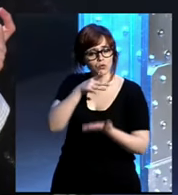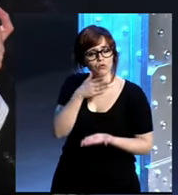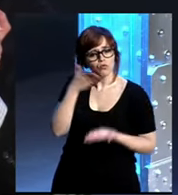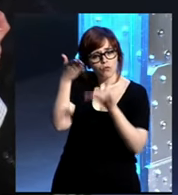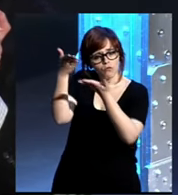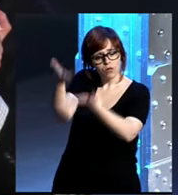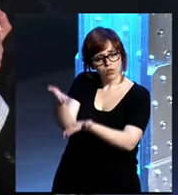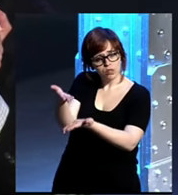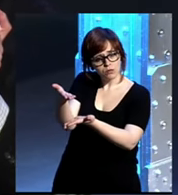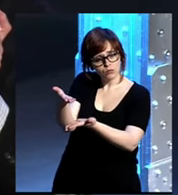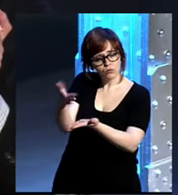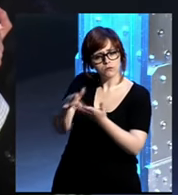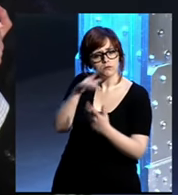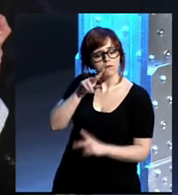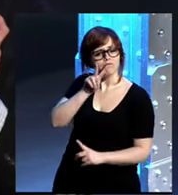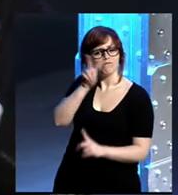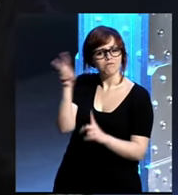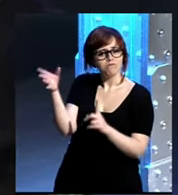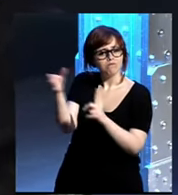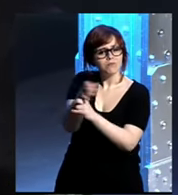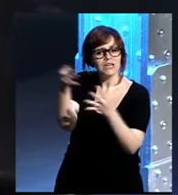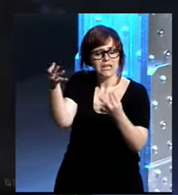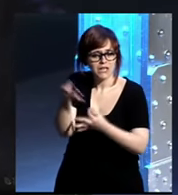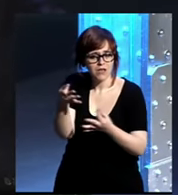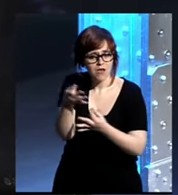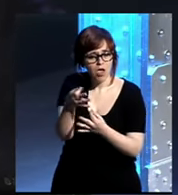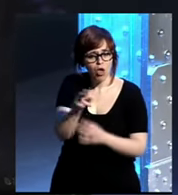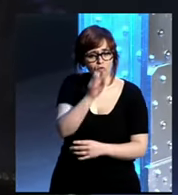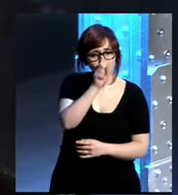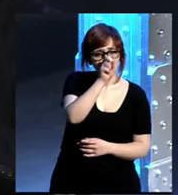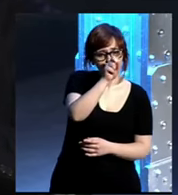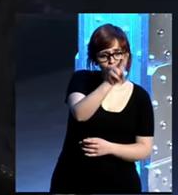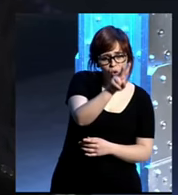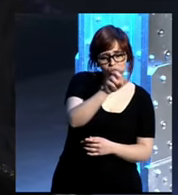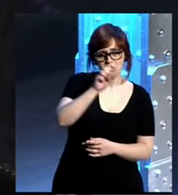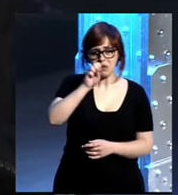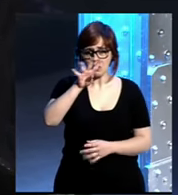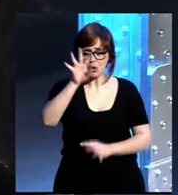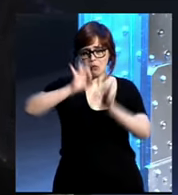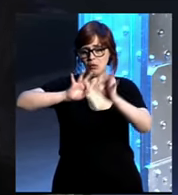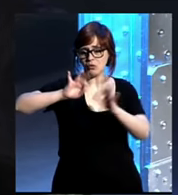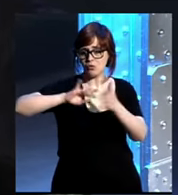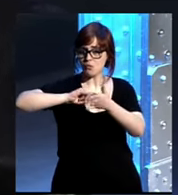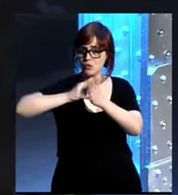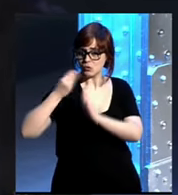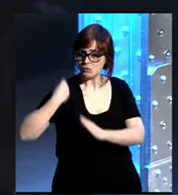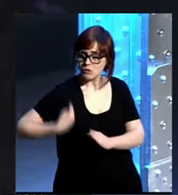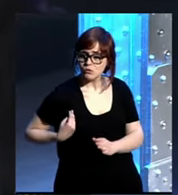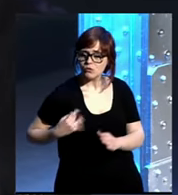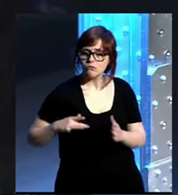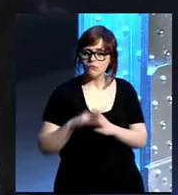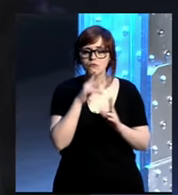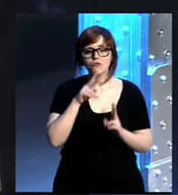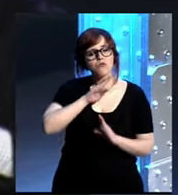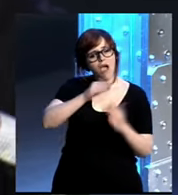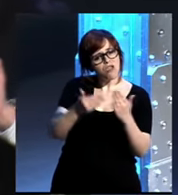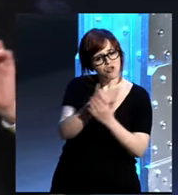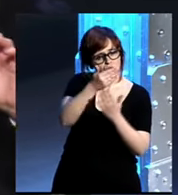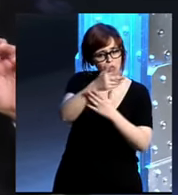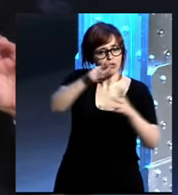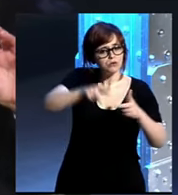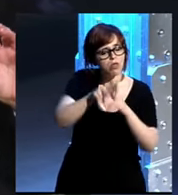12 y el 15% de proyectos son proyectos que pudiéramos catalogar de innovación social. Por ejemplo, unas